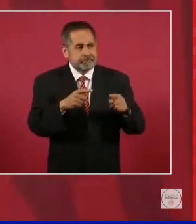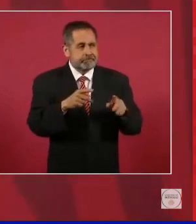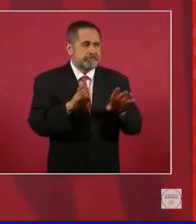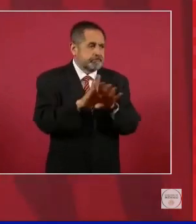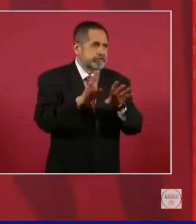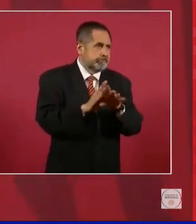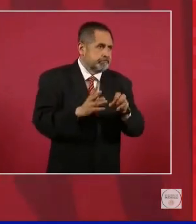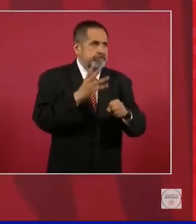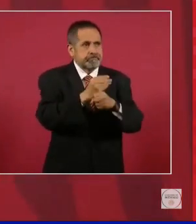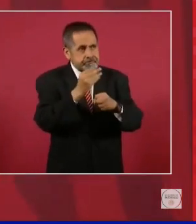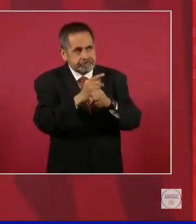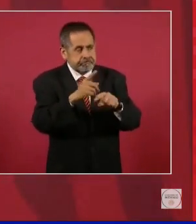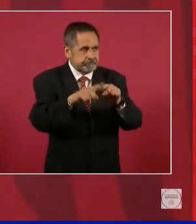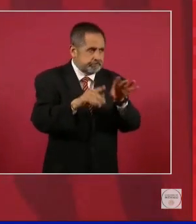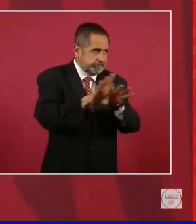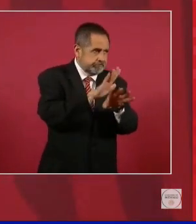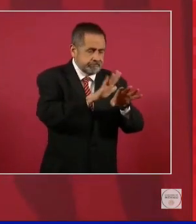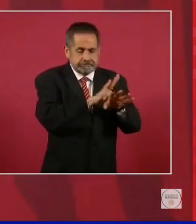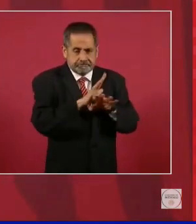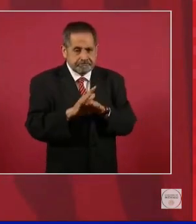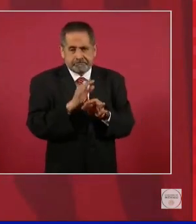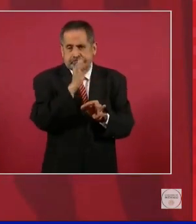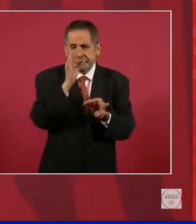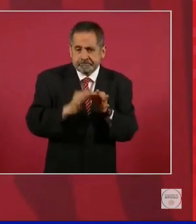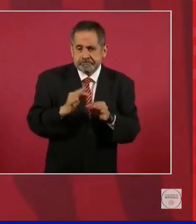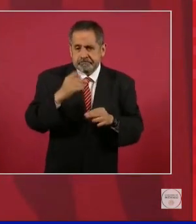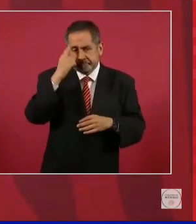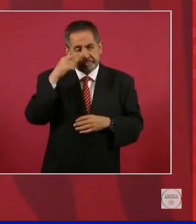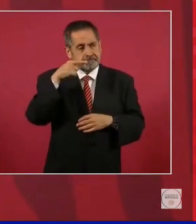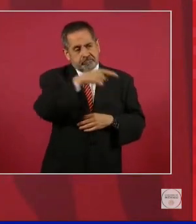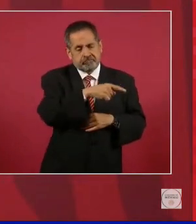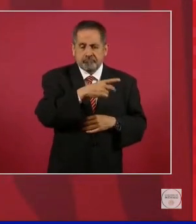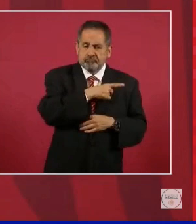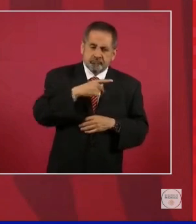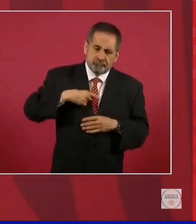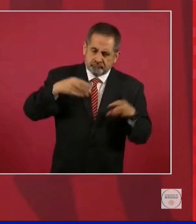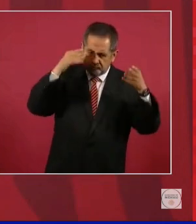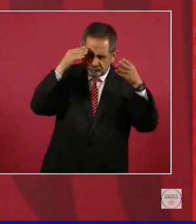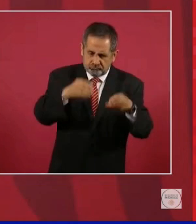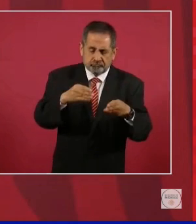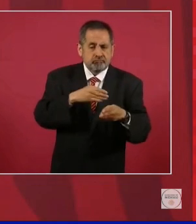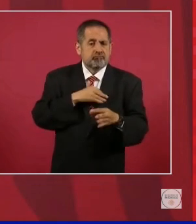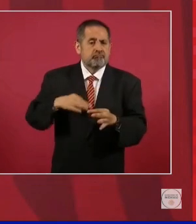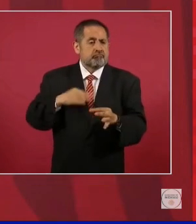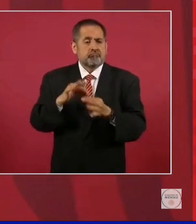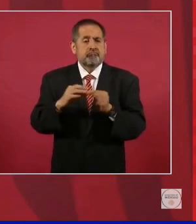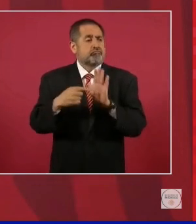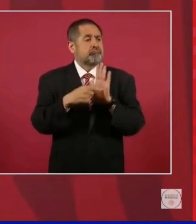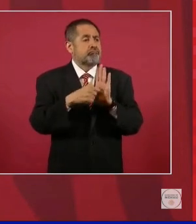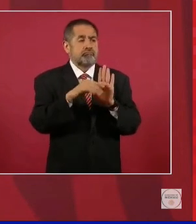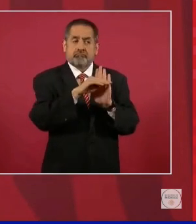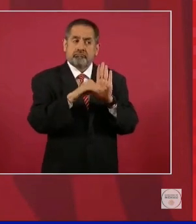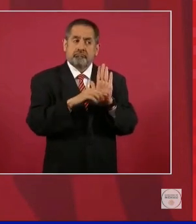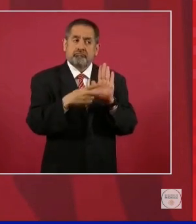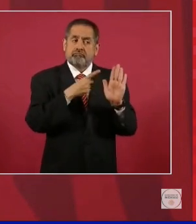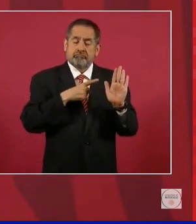buscar que se dediquen a cumplir con su función,